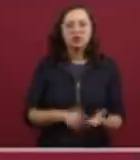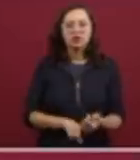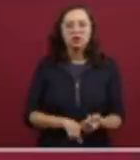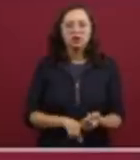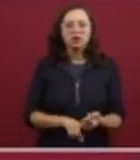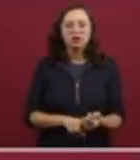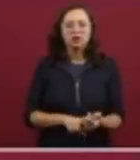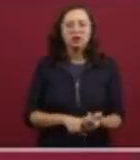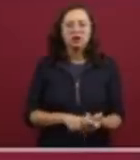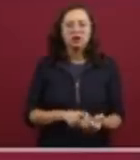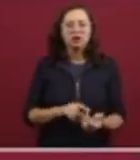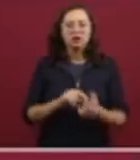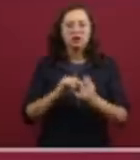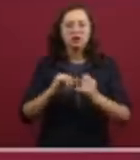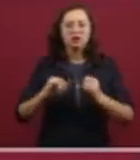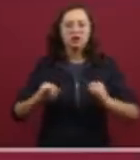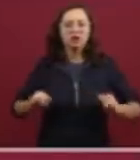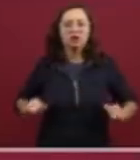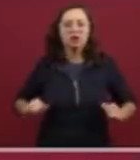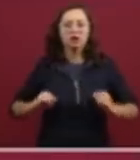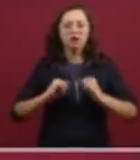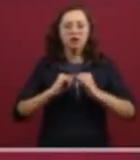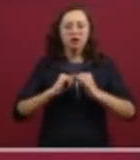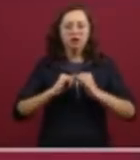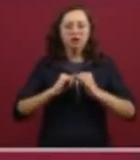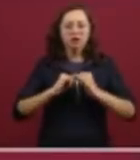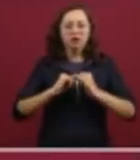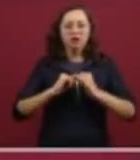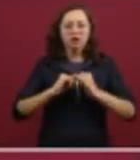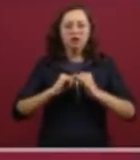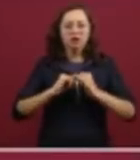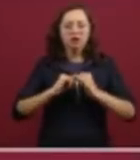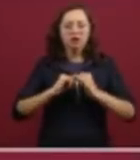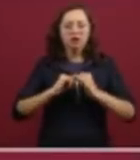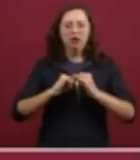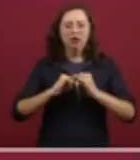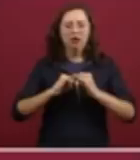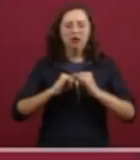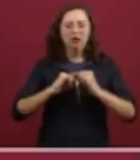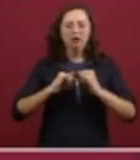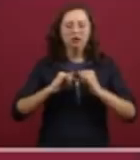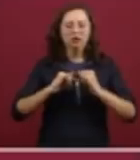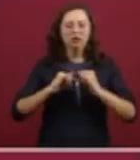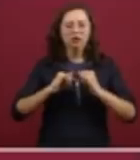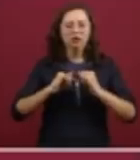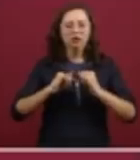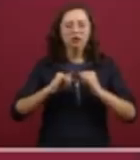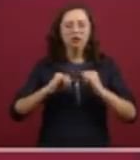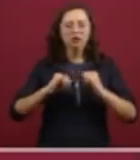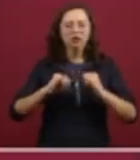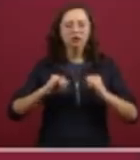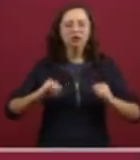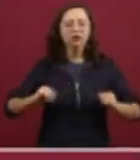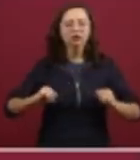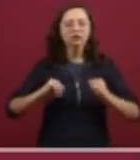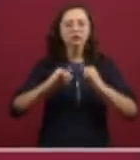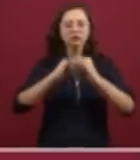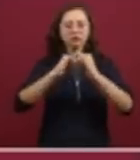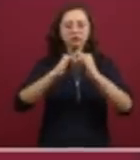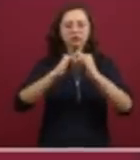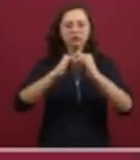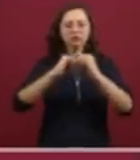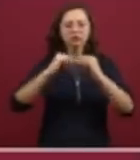el Instituto para la Creación de 100 universidades